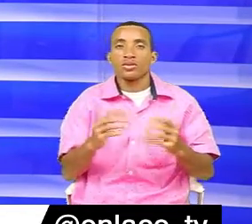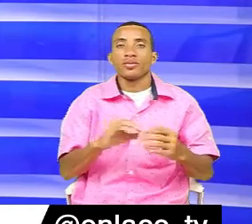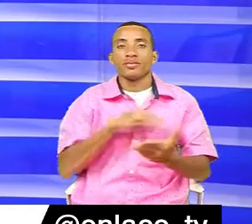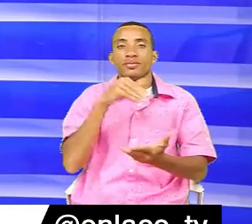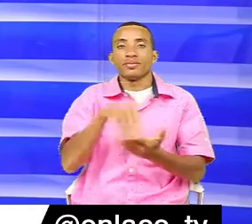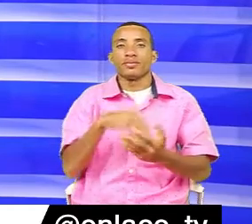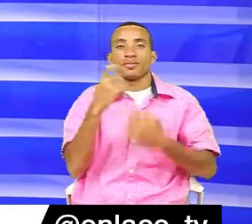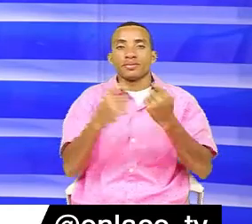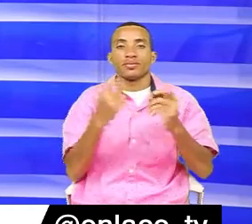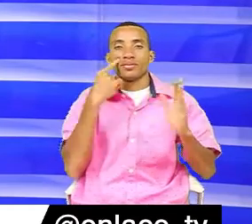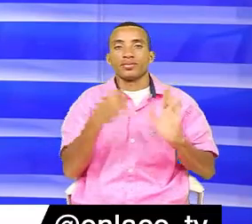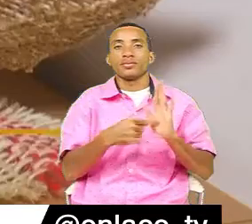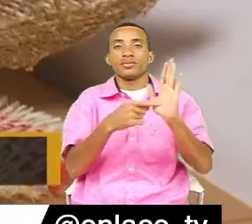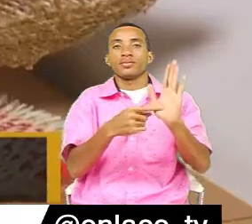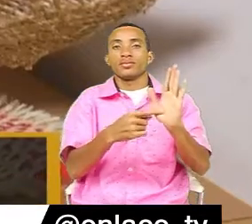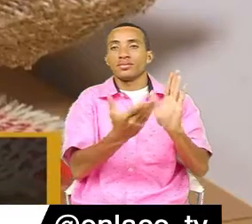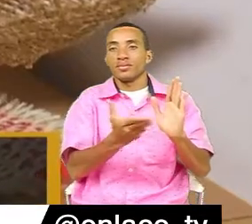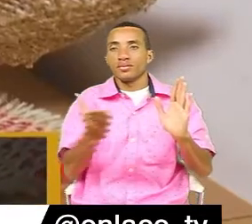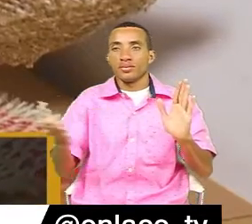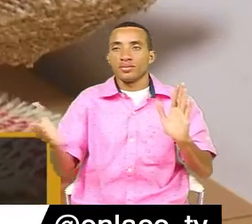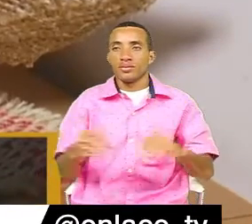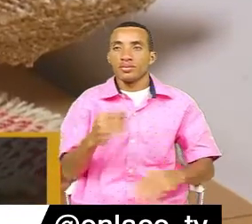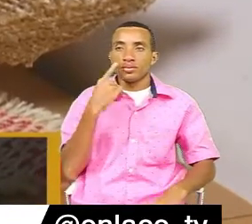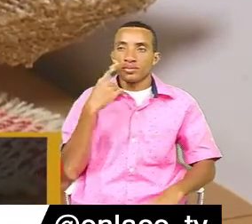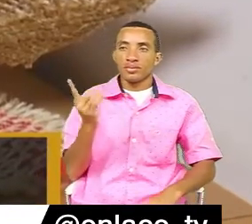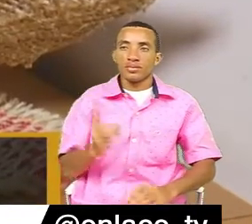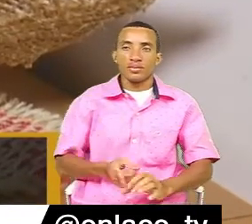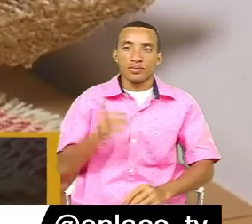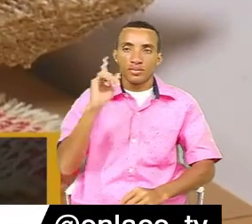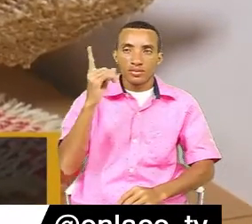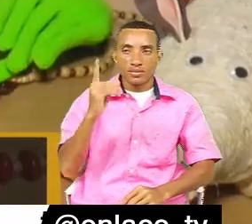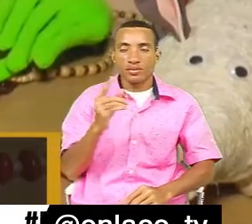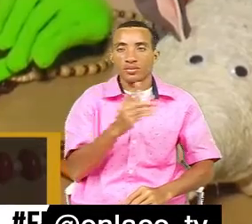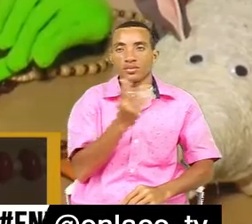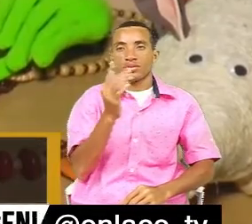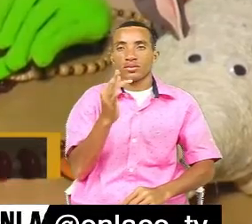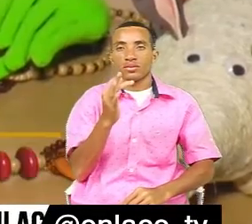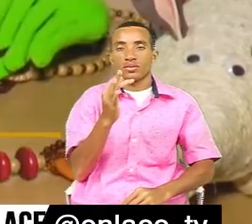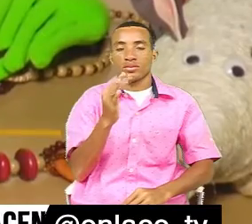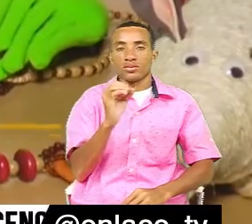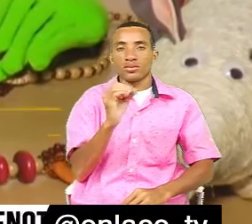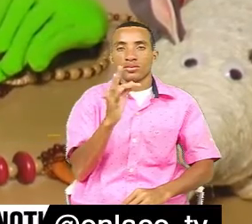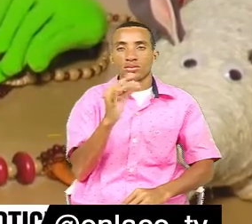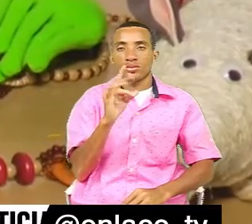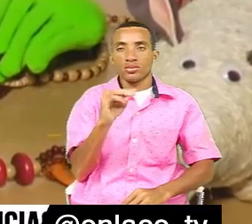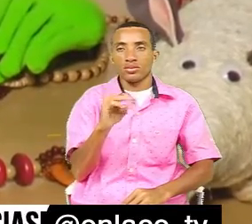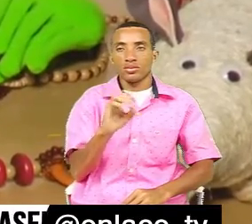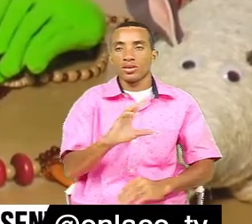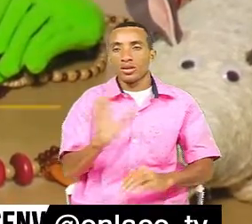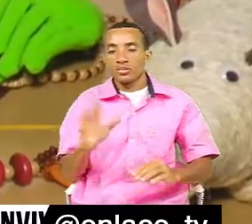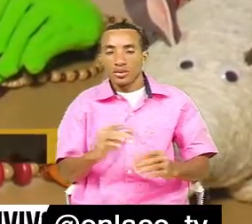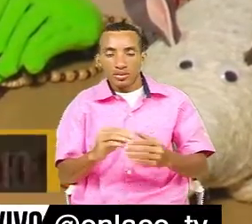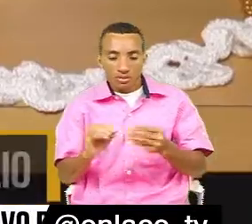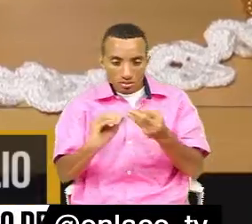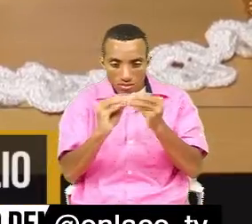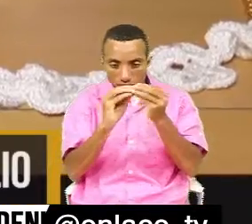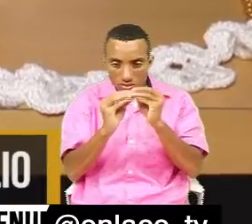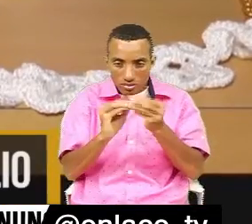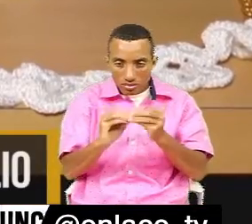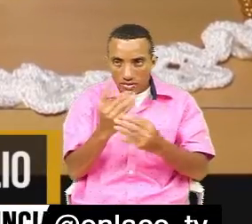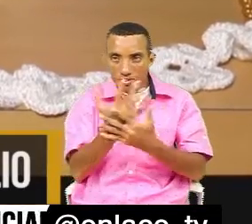ciudad. El fique, la madera, el totumo, entre otros elementos usados para transformarlos en accesorios y manualidades,